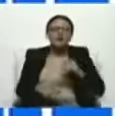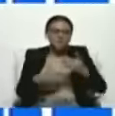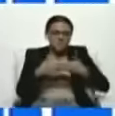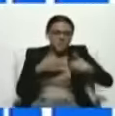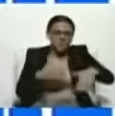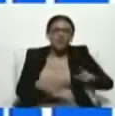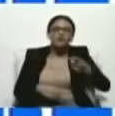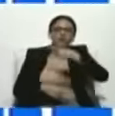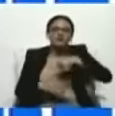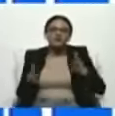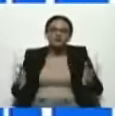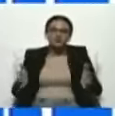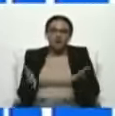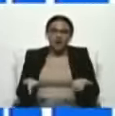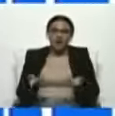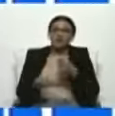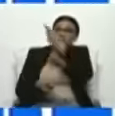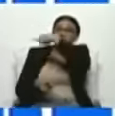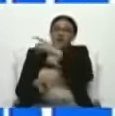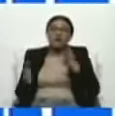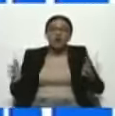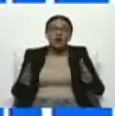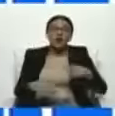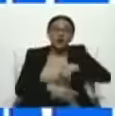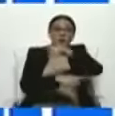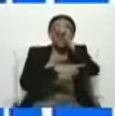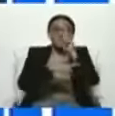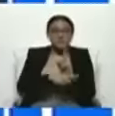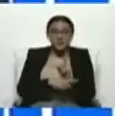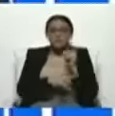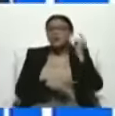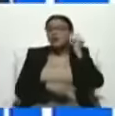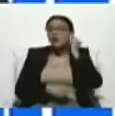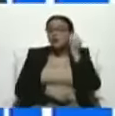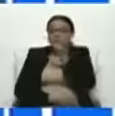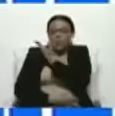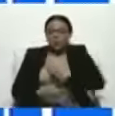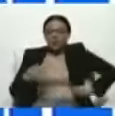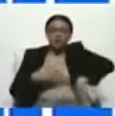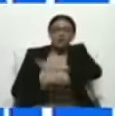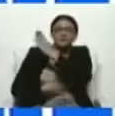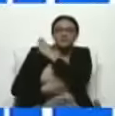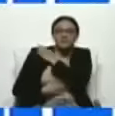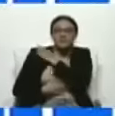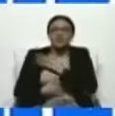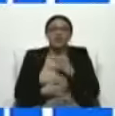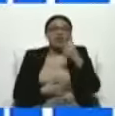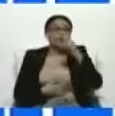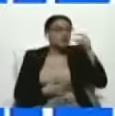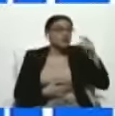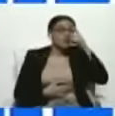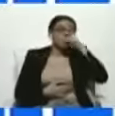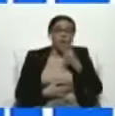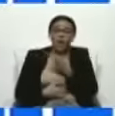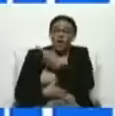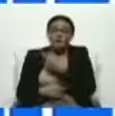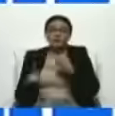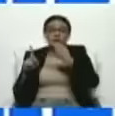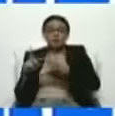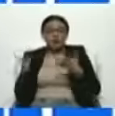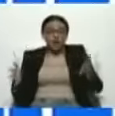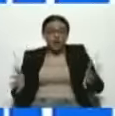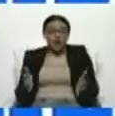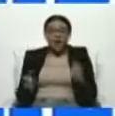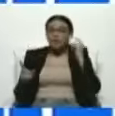mujer presidenta de los Estados Unidos Mexicanos. Felicitamos a la doctora Claudia